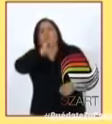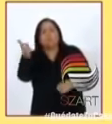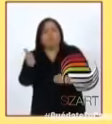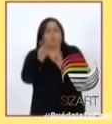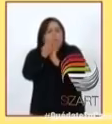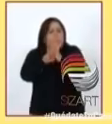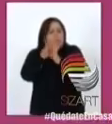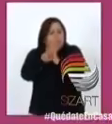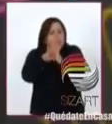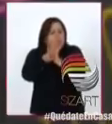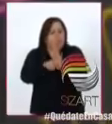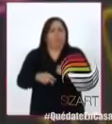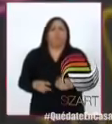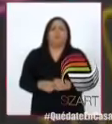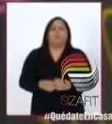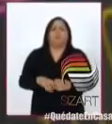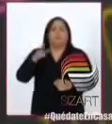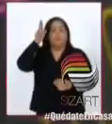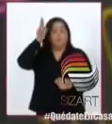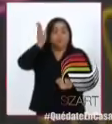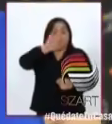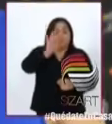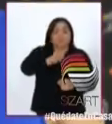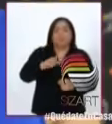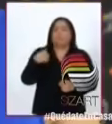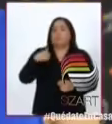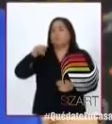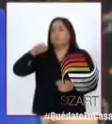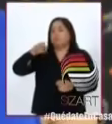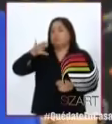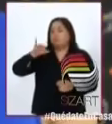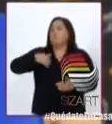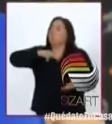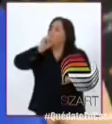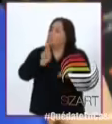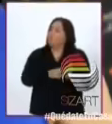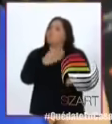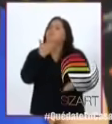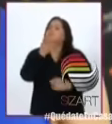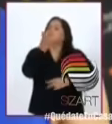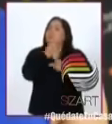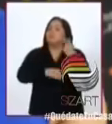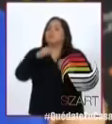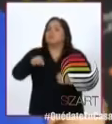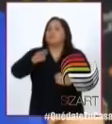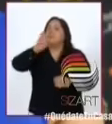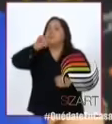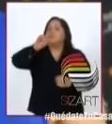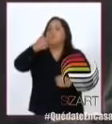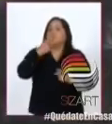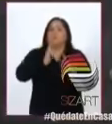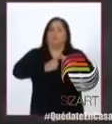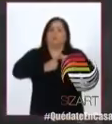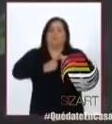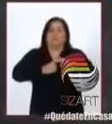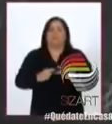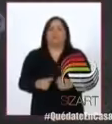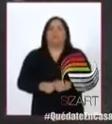audiovisual. Hola amigos, soy América y nuevamente les doy la bienvenida al blog de las matemáticas.